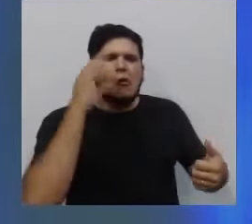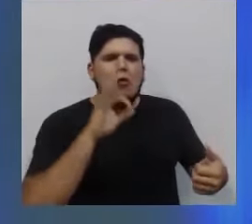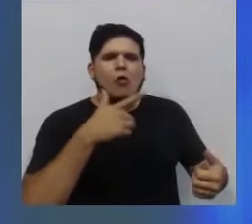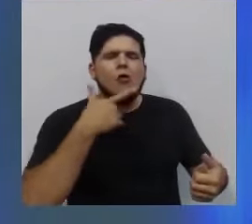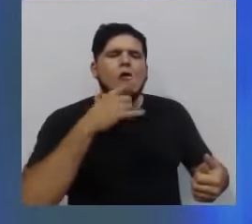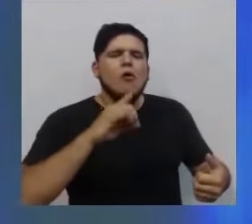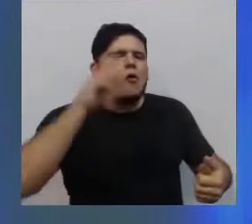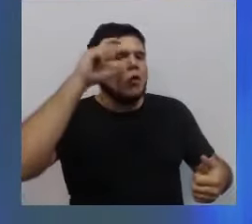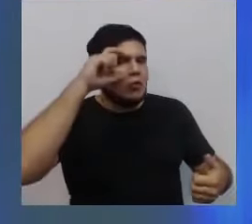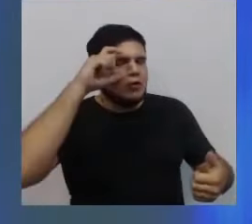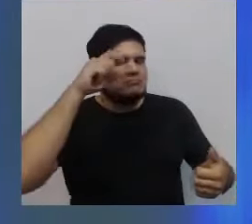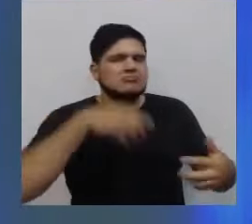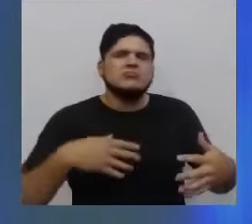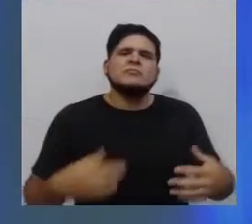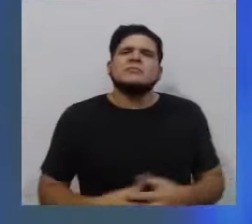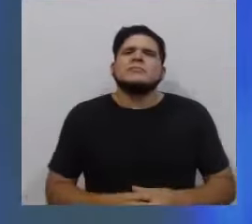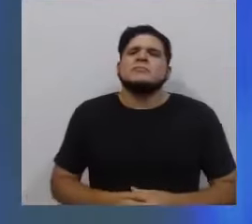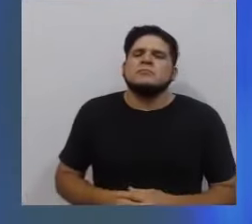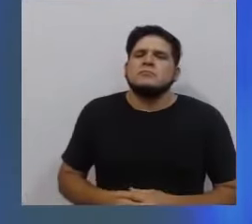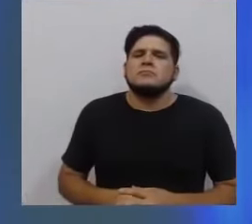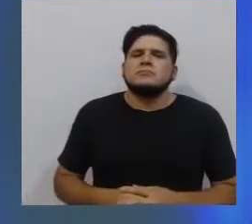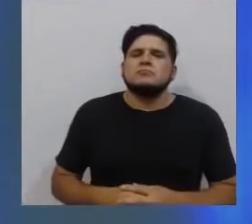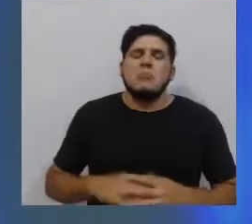siervo más trabajo